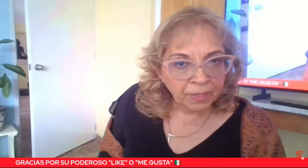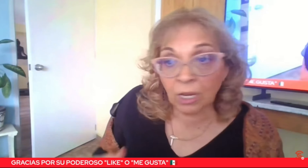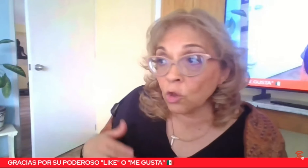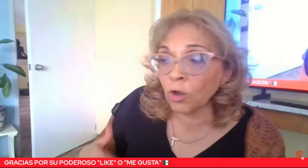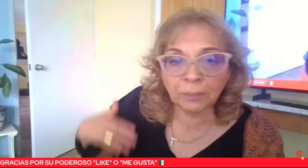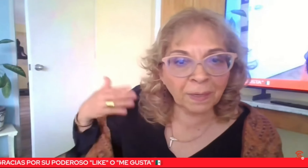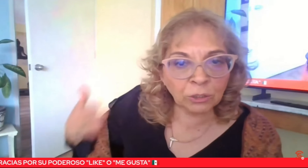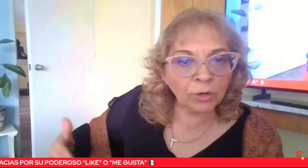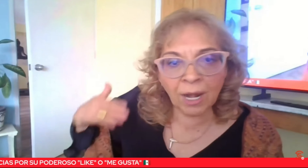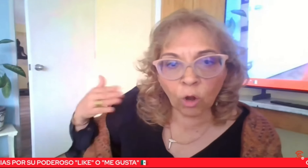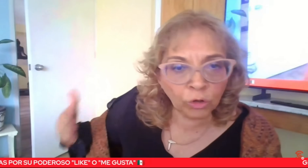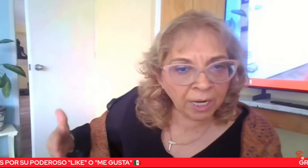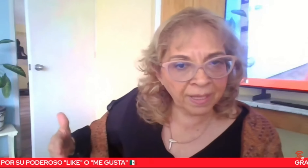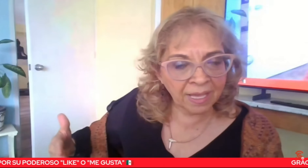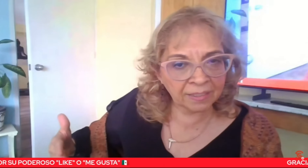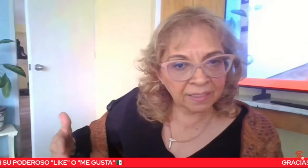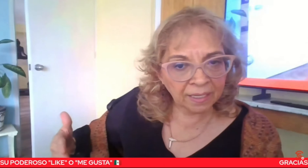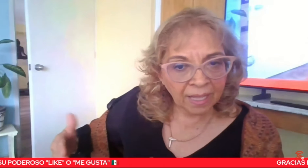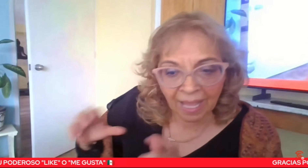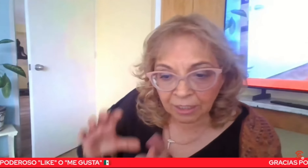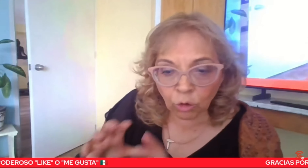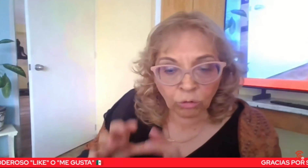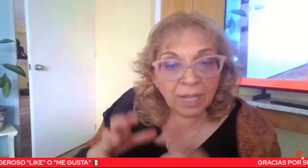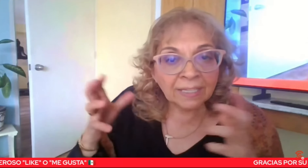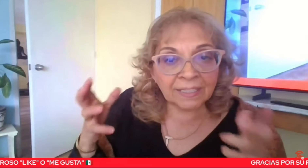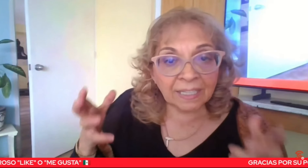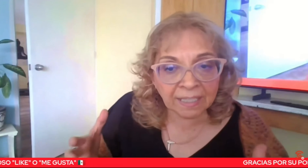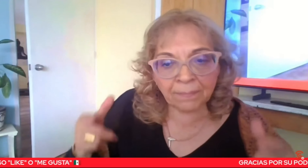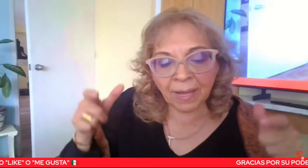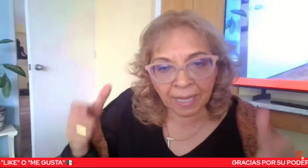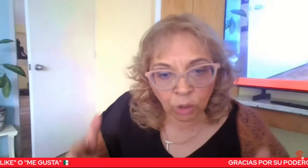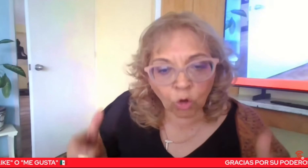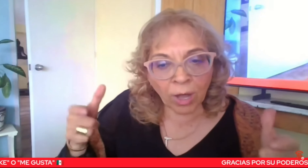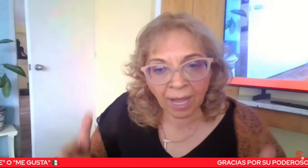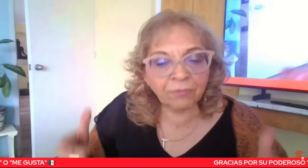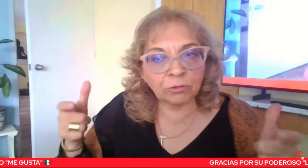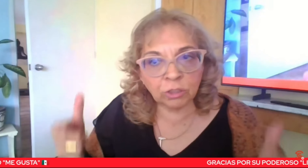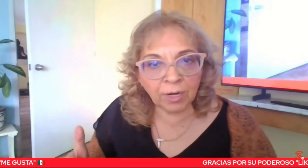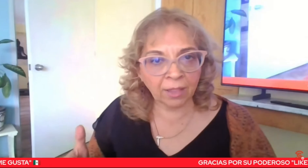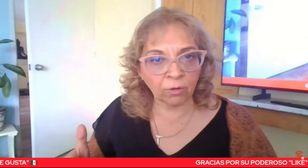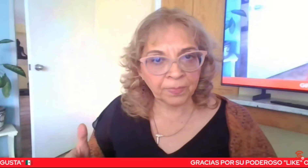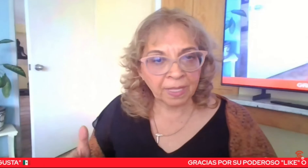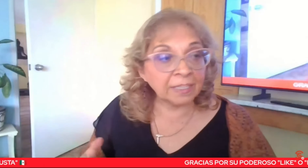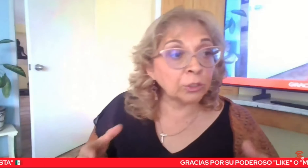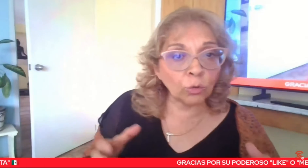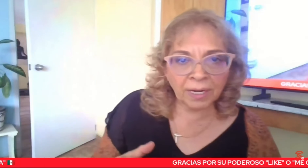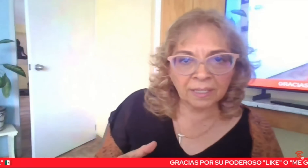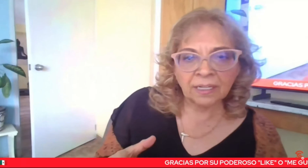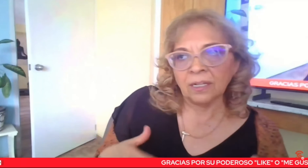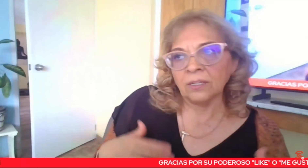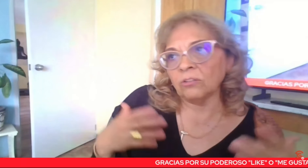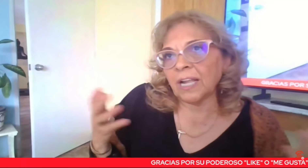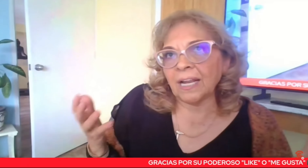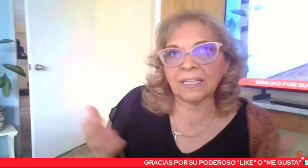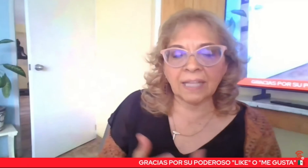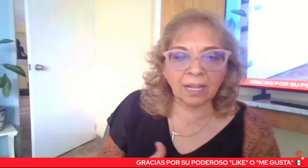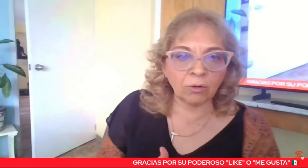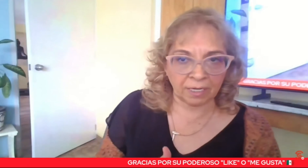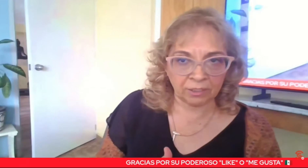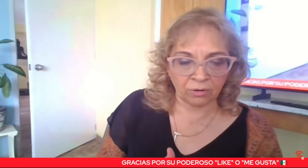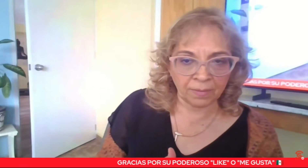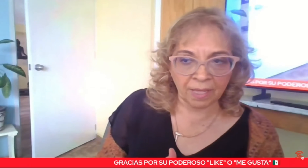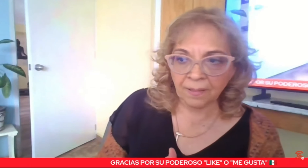Y no es personal otra vez. Es un sistema que no ha funcionado. Y si tú eres, no sé, la secretaria